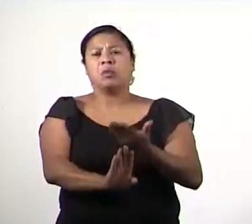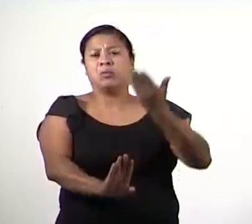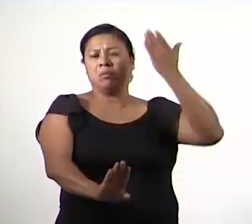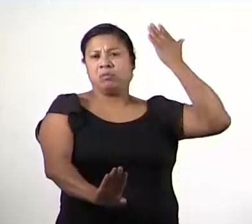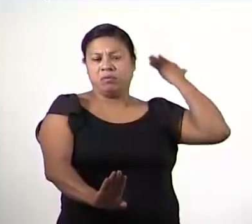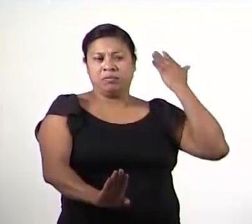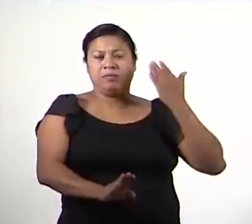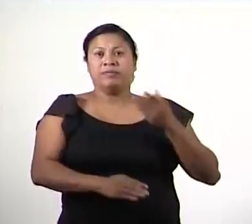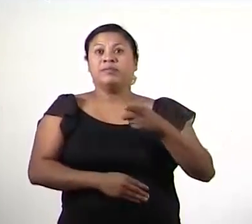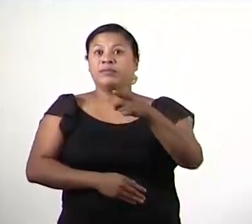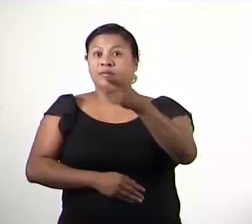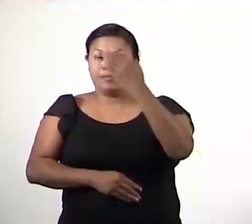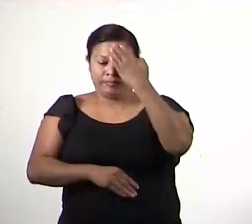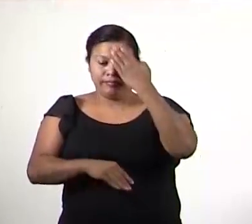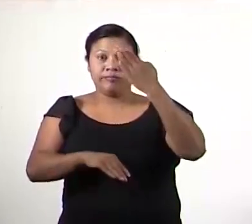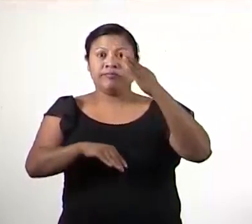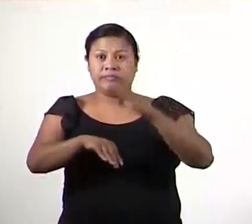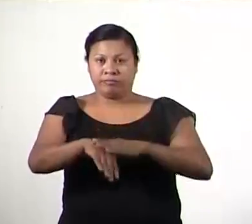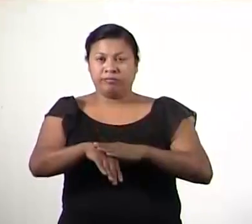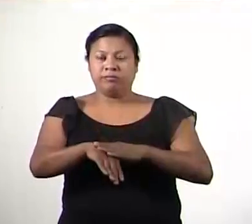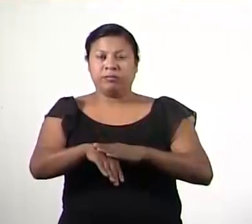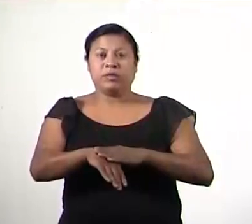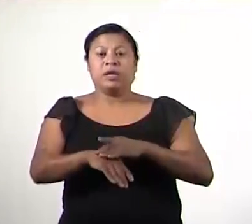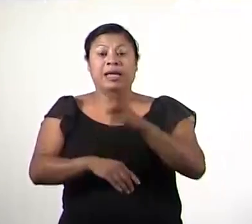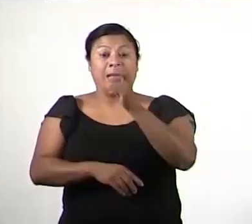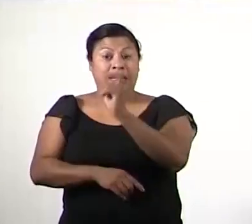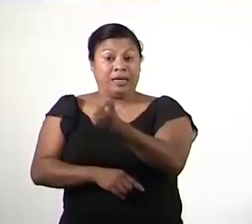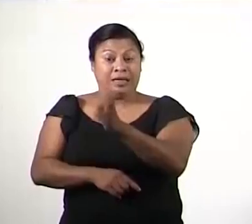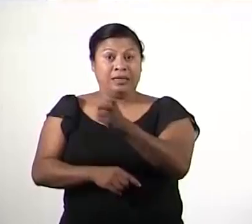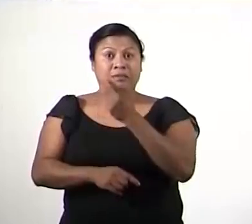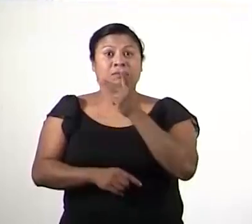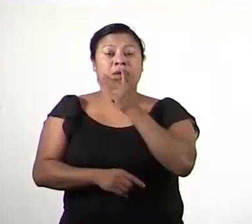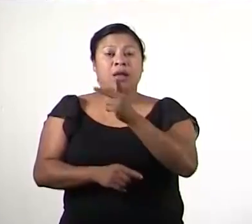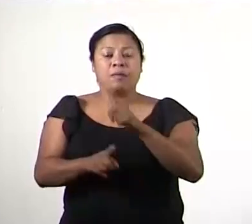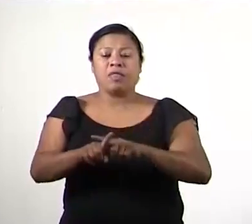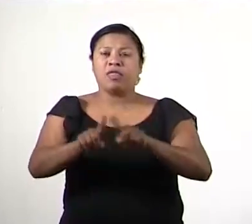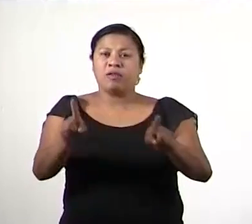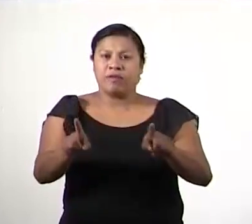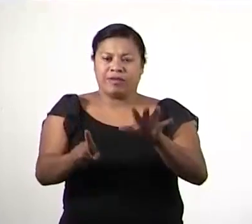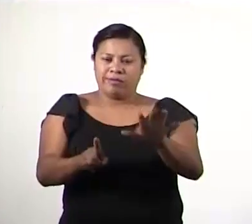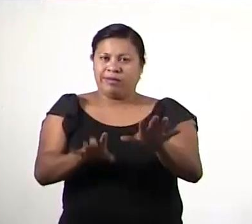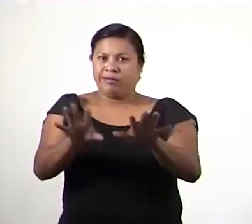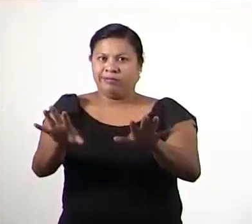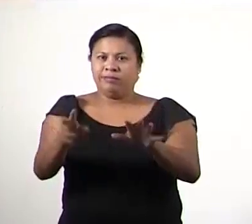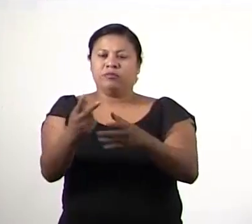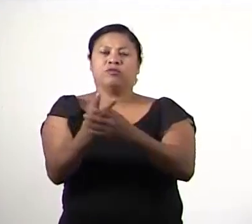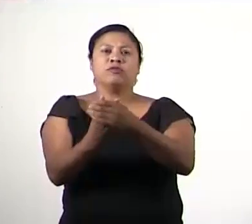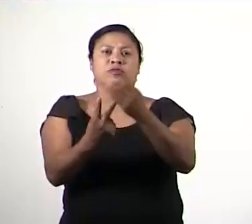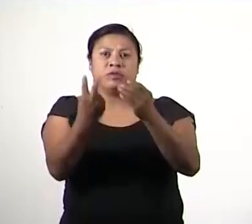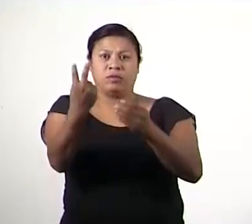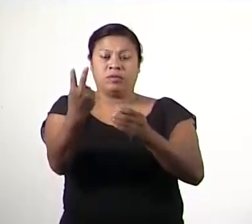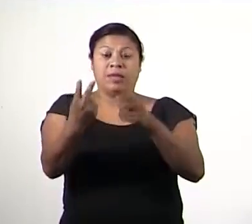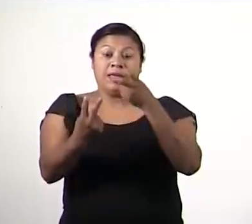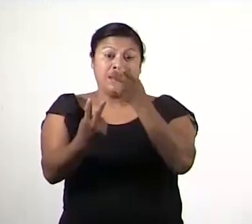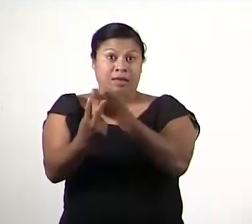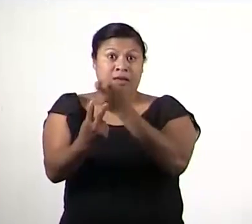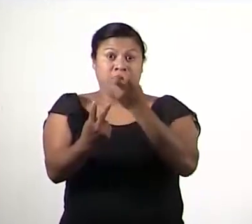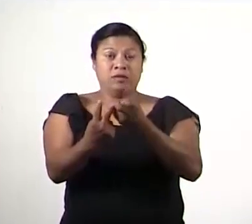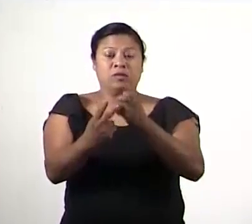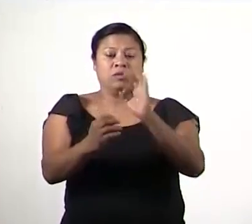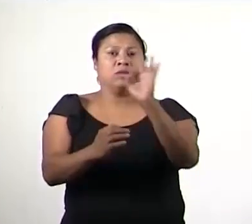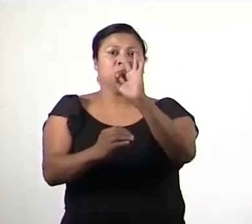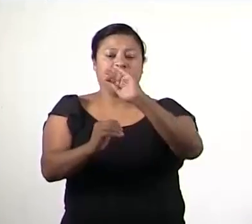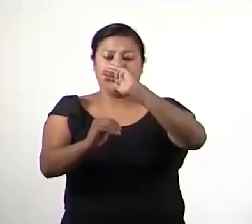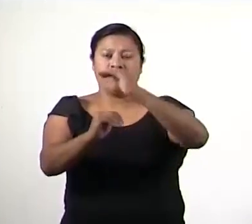Hay que tener muy en cuenta que son palabras con significados diferentes. Esto te va a permitir, al